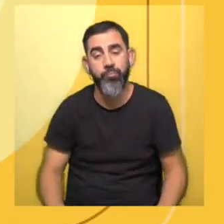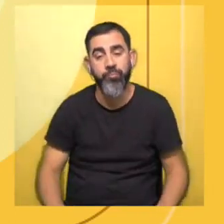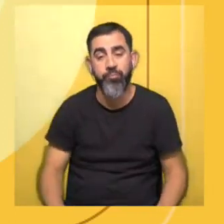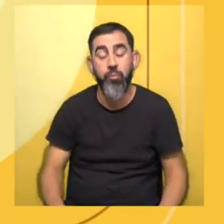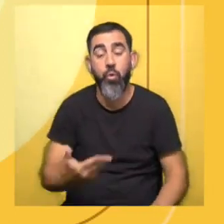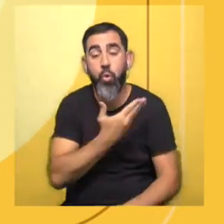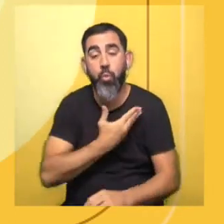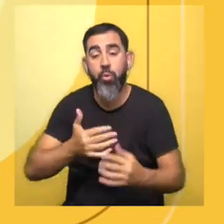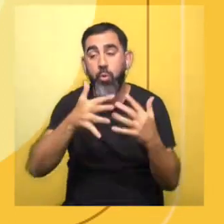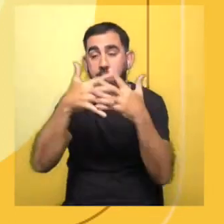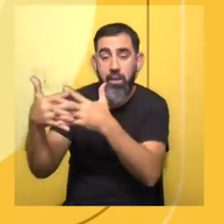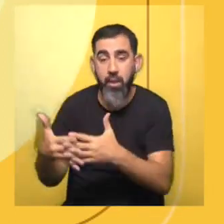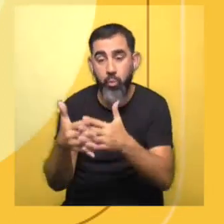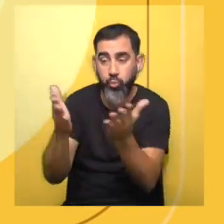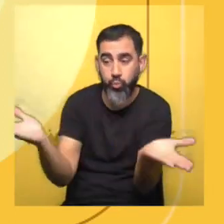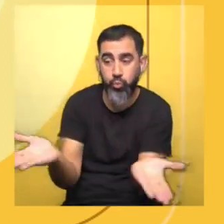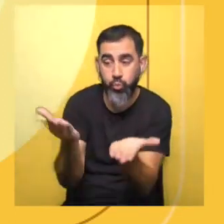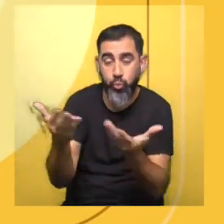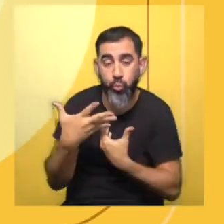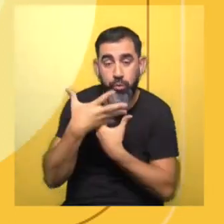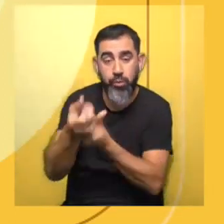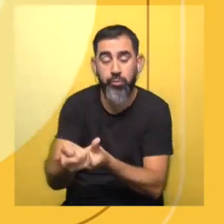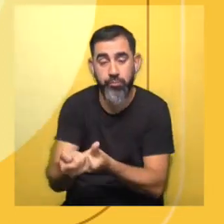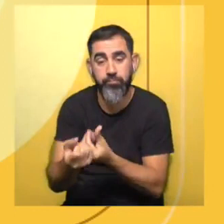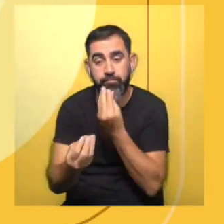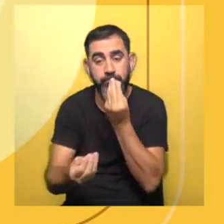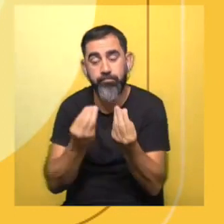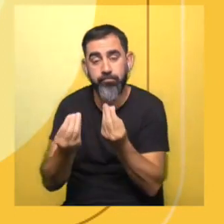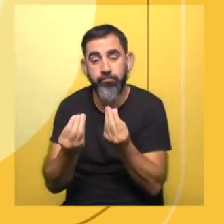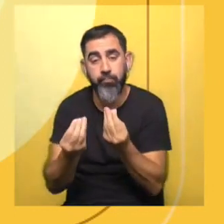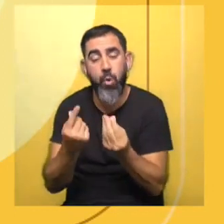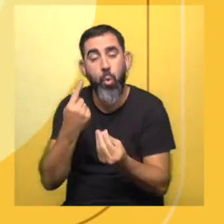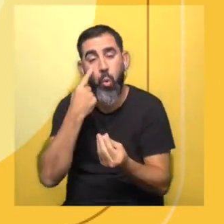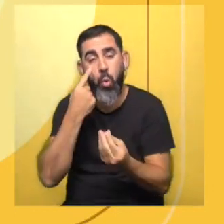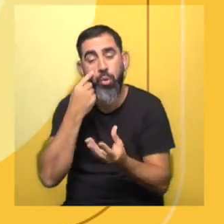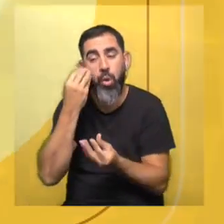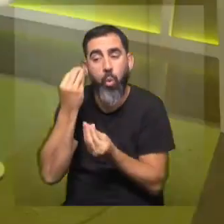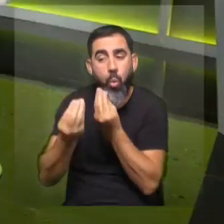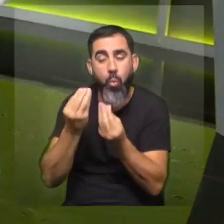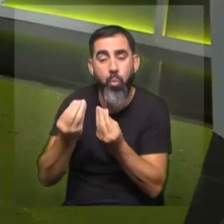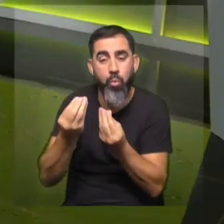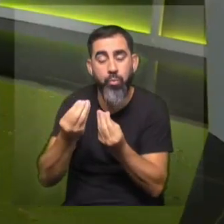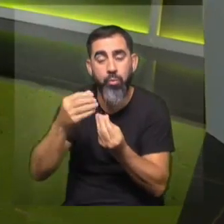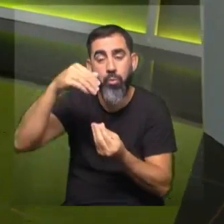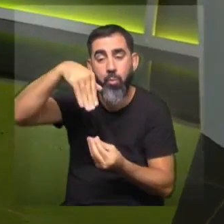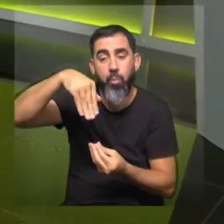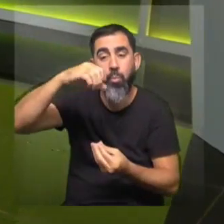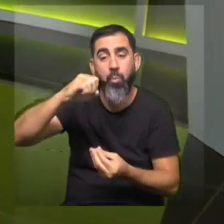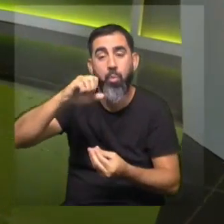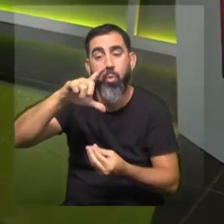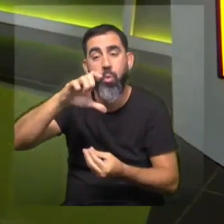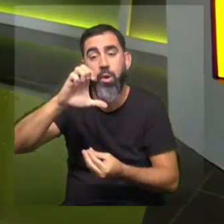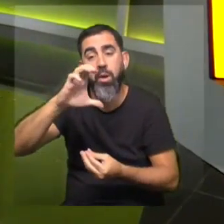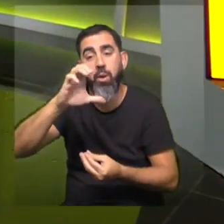el gobierno de Estados Unidos decidieron, vamos a conocer cómo está formada esta molécula para conocer el